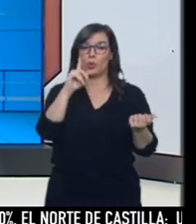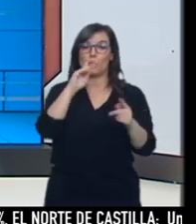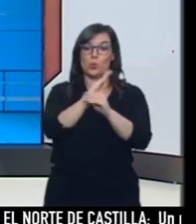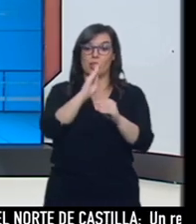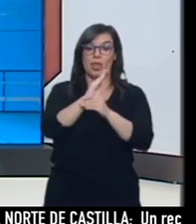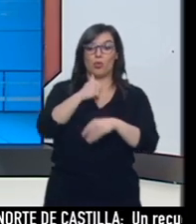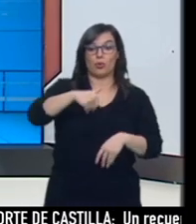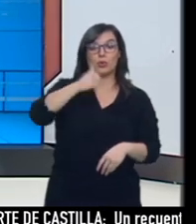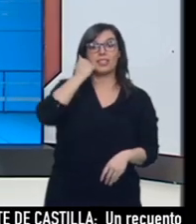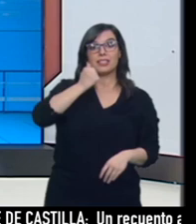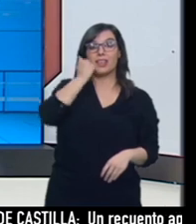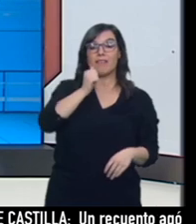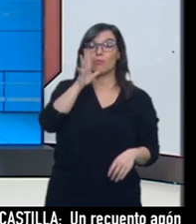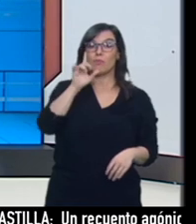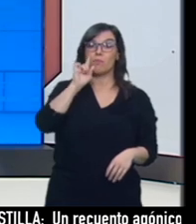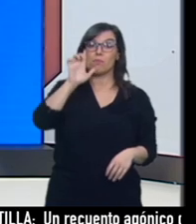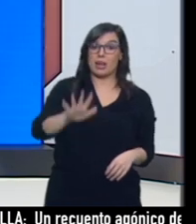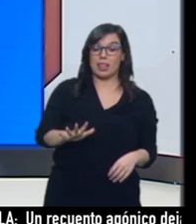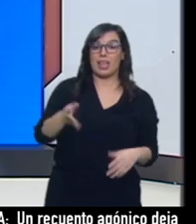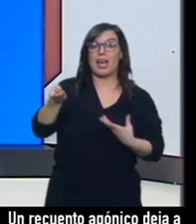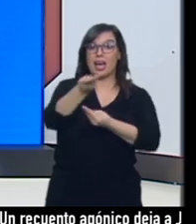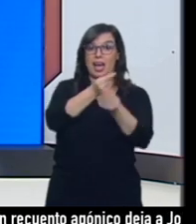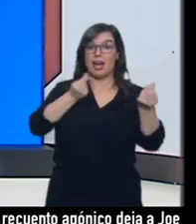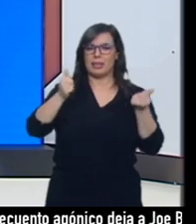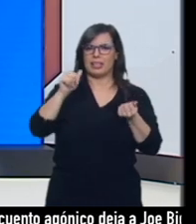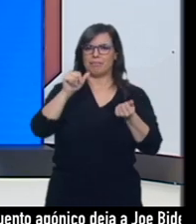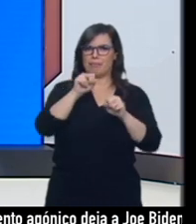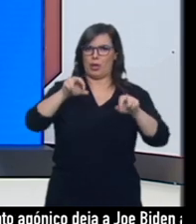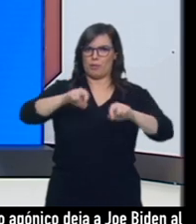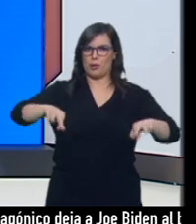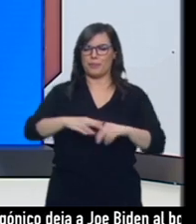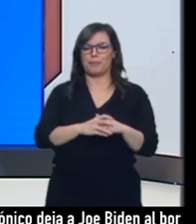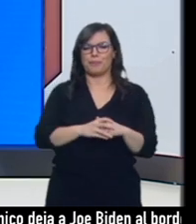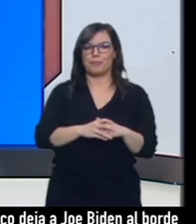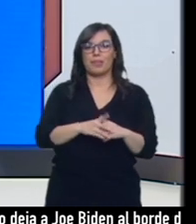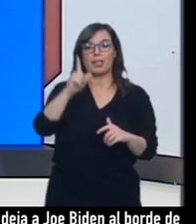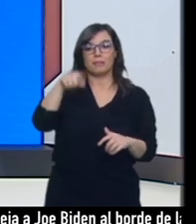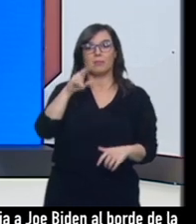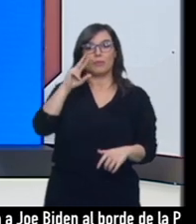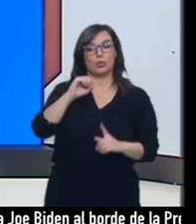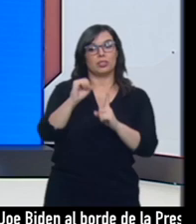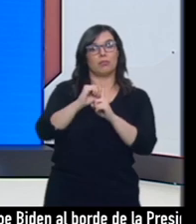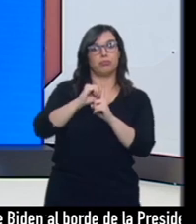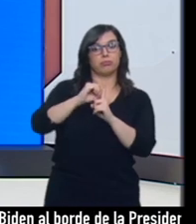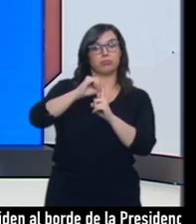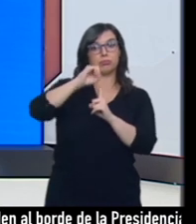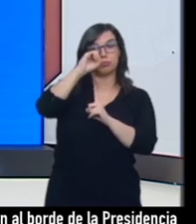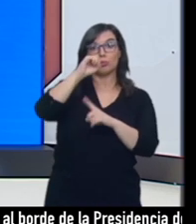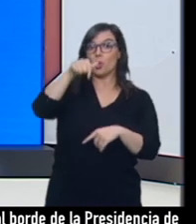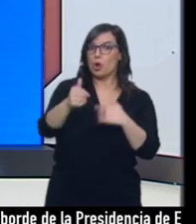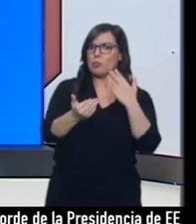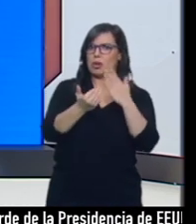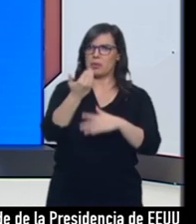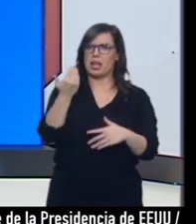del sábado porque todo pinta que el ambiente se va a complicar. Vamos a ver también cómo las temperaturas van a ir subiendo. De hecho, esta mañana